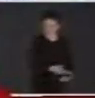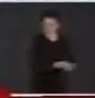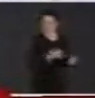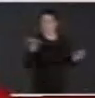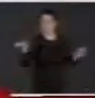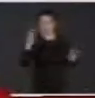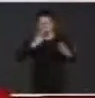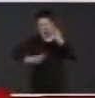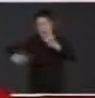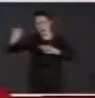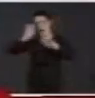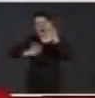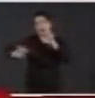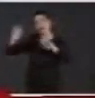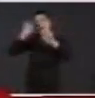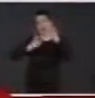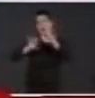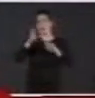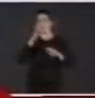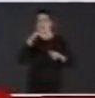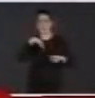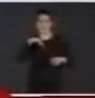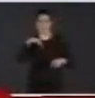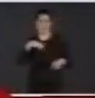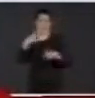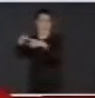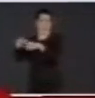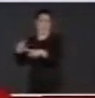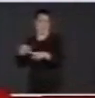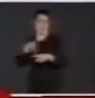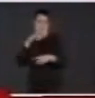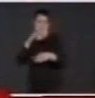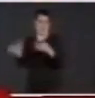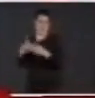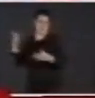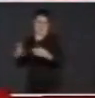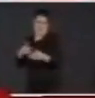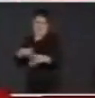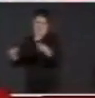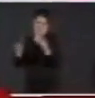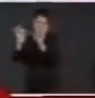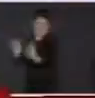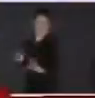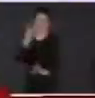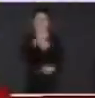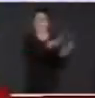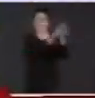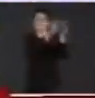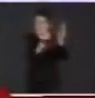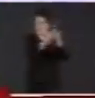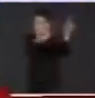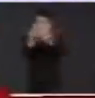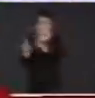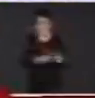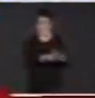cortan, echando a gente como agua sucia que está de moda. A los empresarios ni la